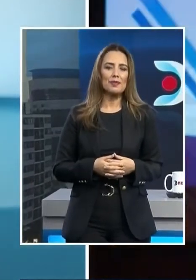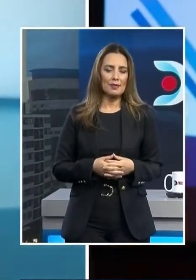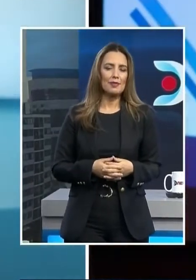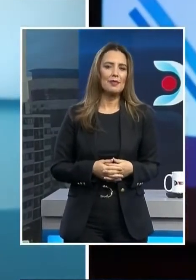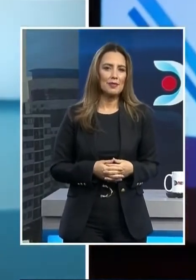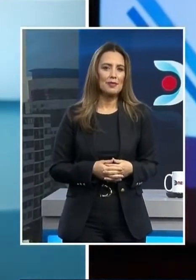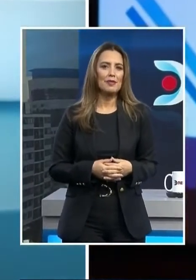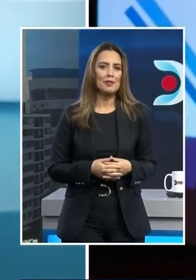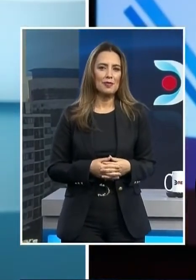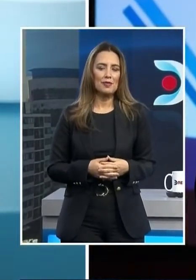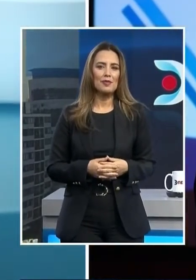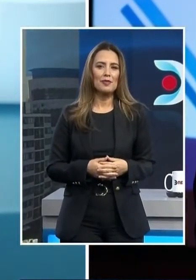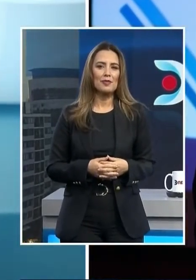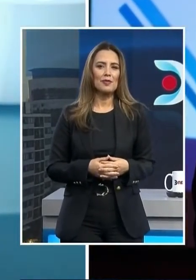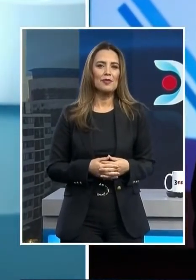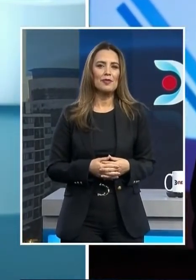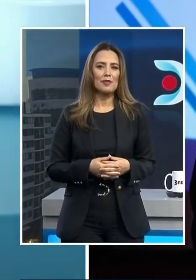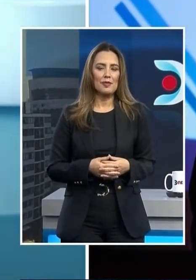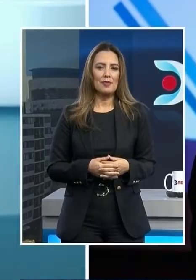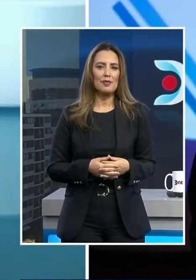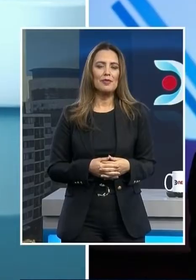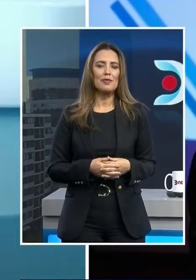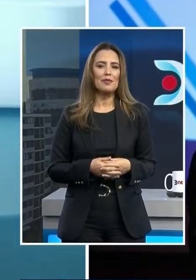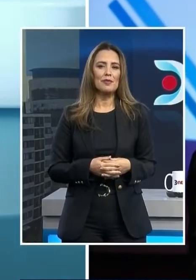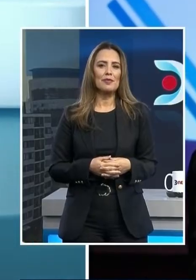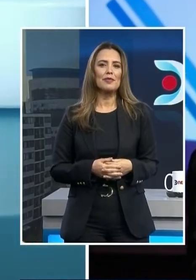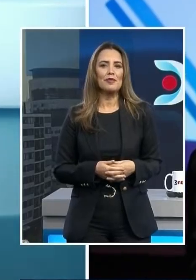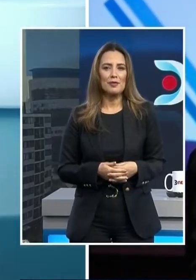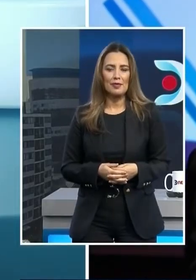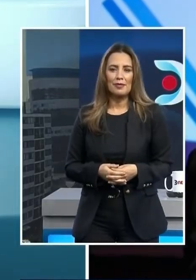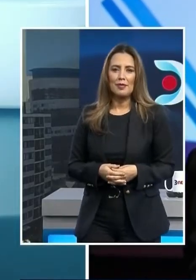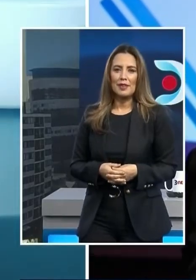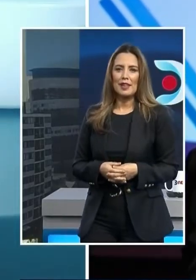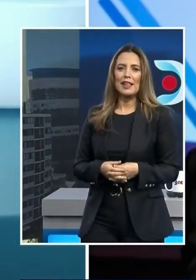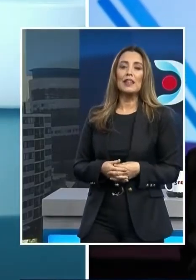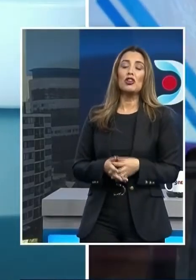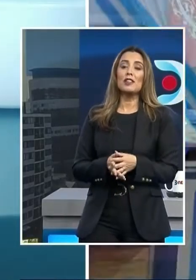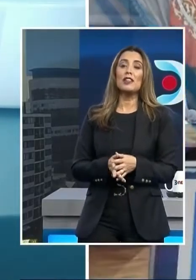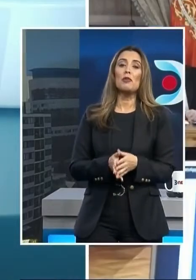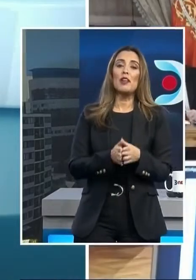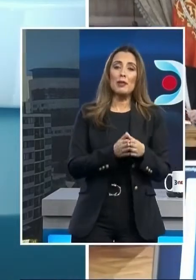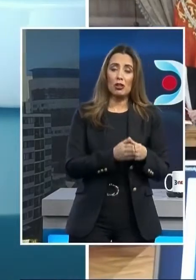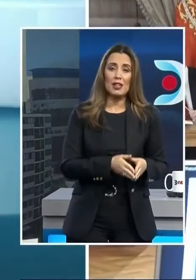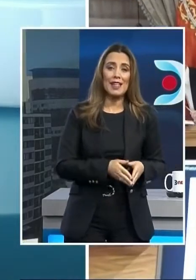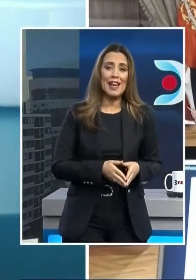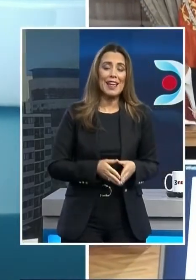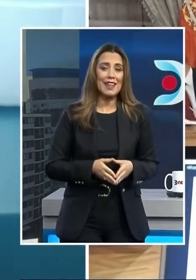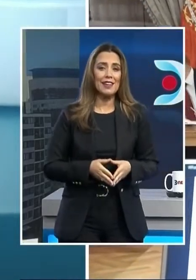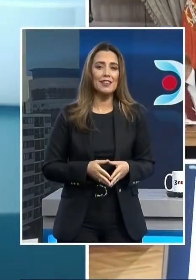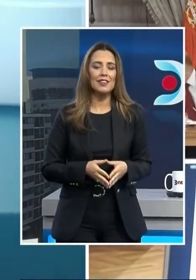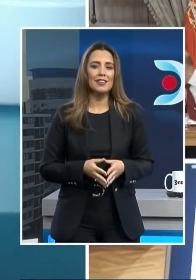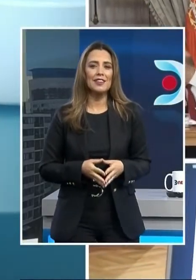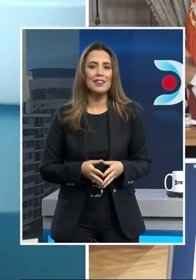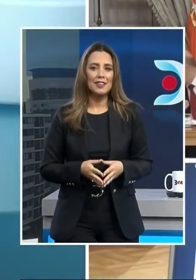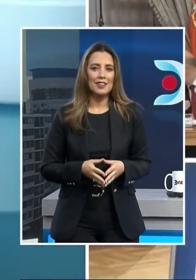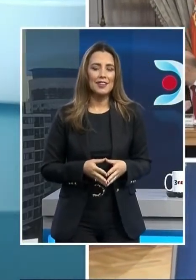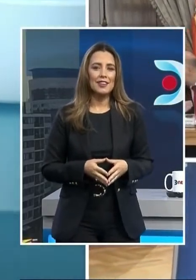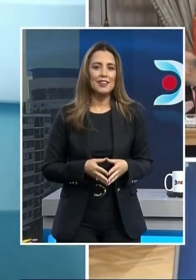hacer en muchas cosas, pero el gobierno, la ideología del gobierno, no la deja avanzar. ¿Entonces el problema no sería ella?